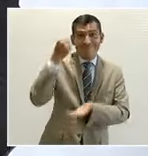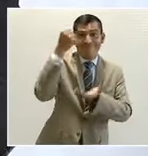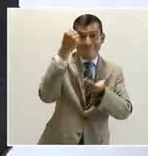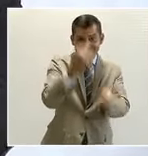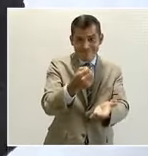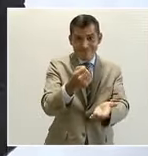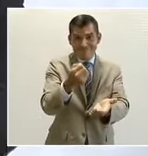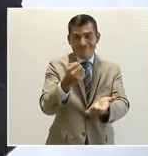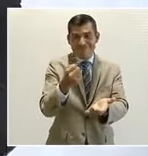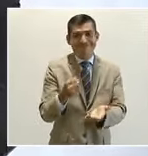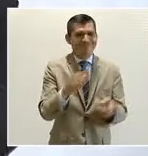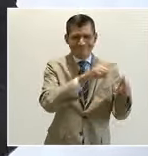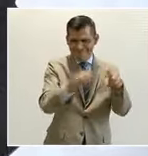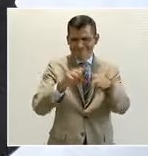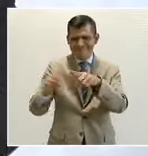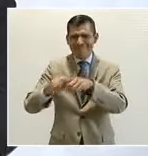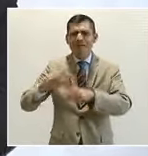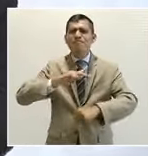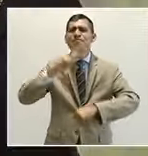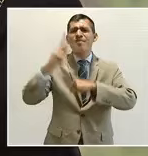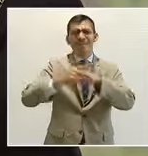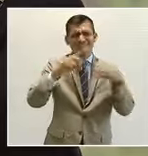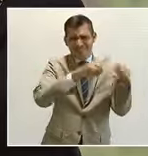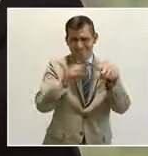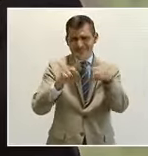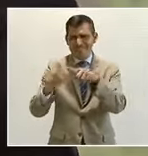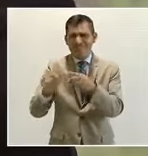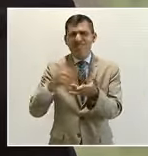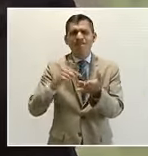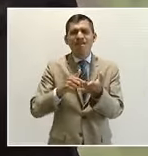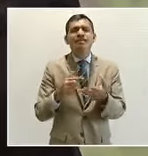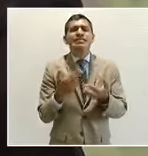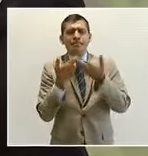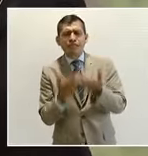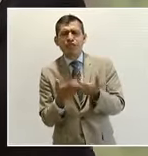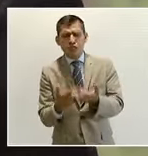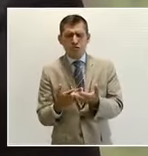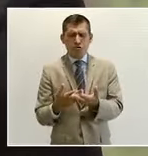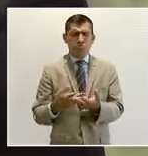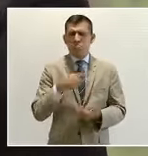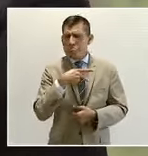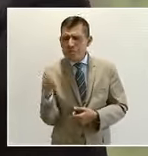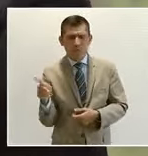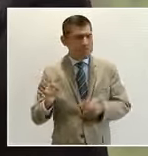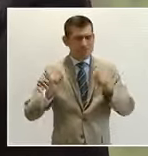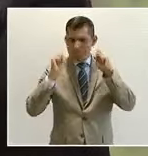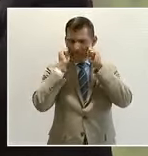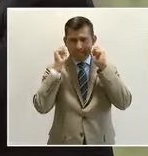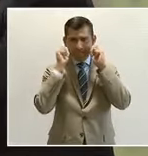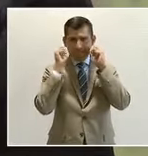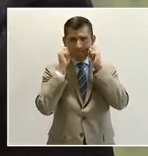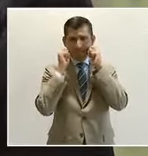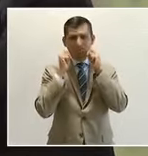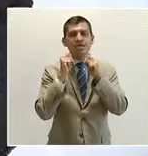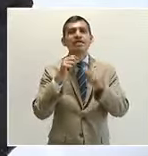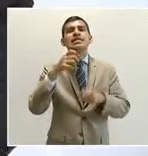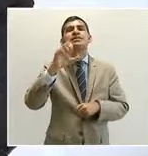del país porque es universal es para todos ahí sí es para rico y pobres porque ya después de los